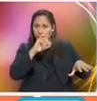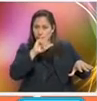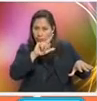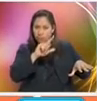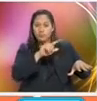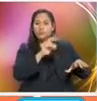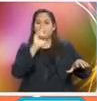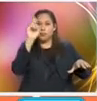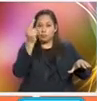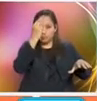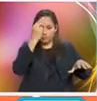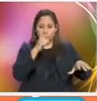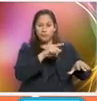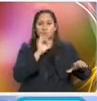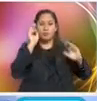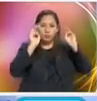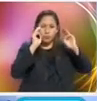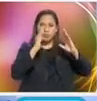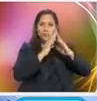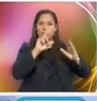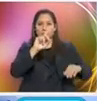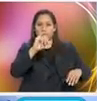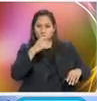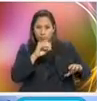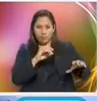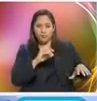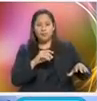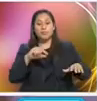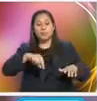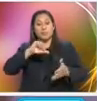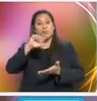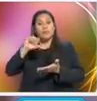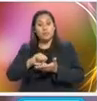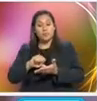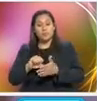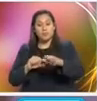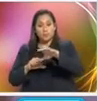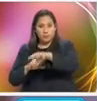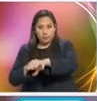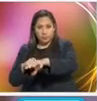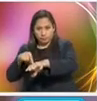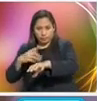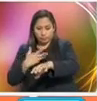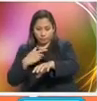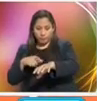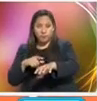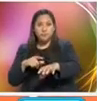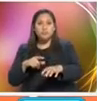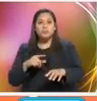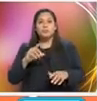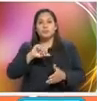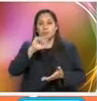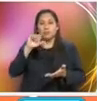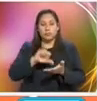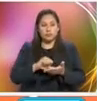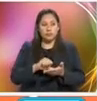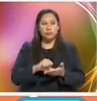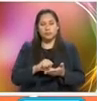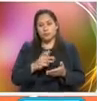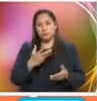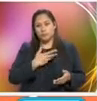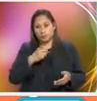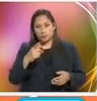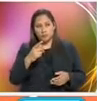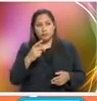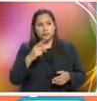el Universum, Museo Casa Estudio Diego Rivera. ¿Y aquí en el centro, por ejemplo? Aquí en el centro está el circuito centro histórico, están, bueno, todos